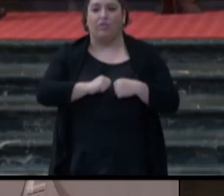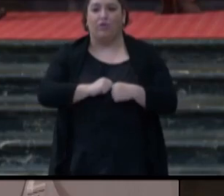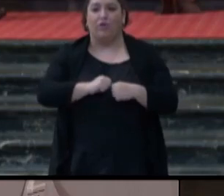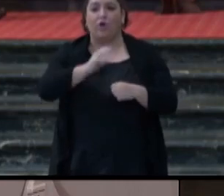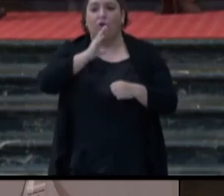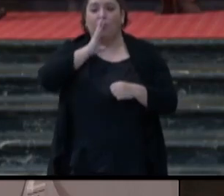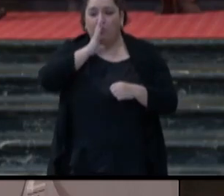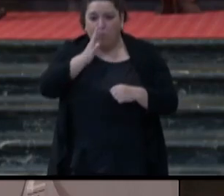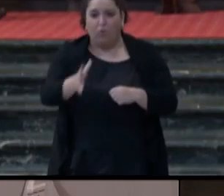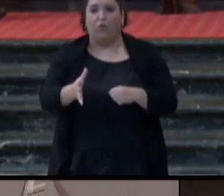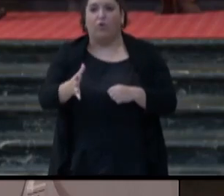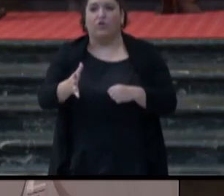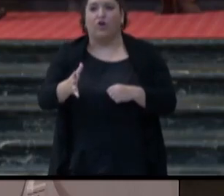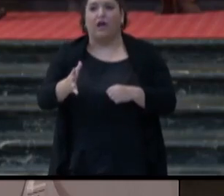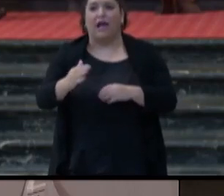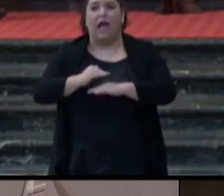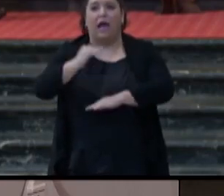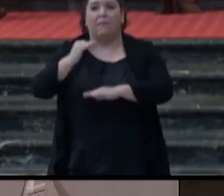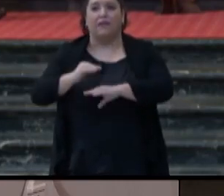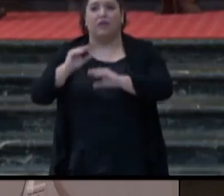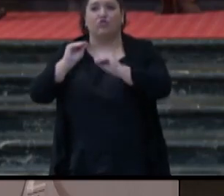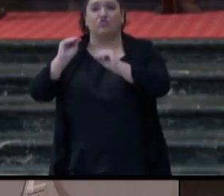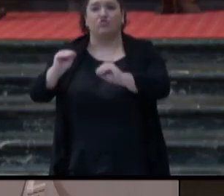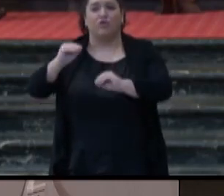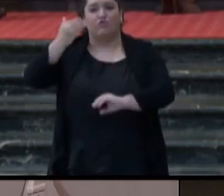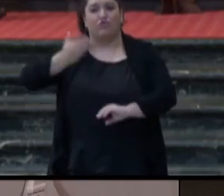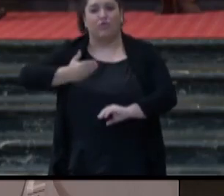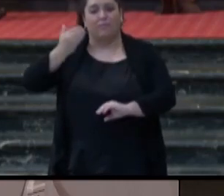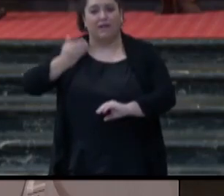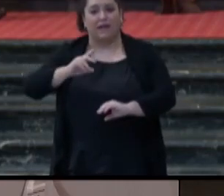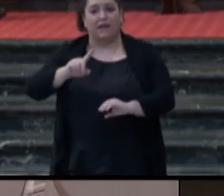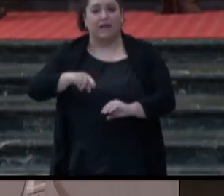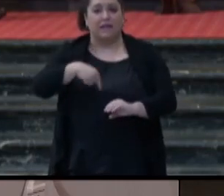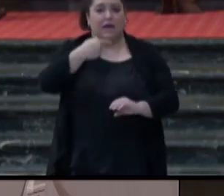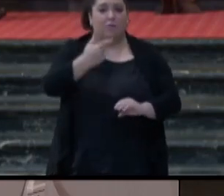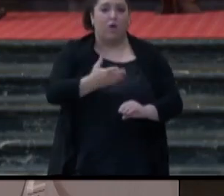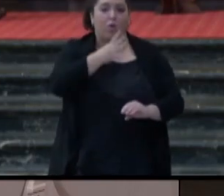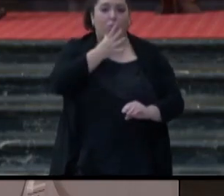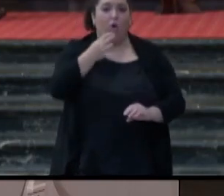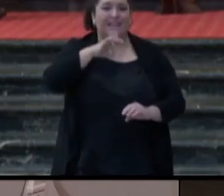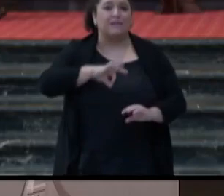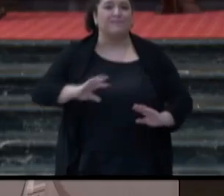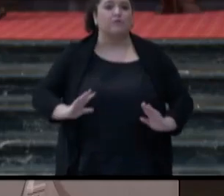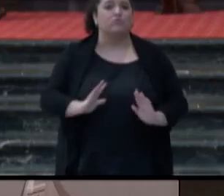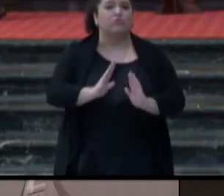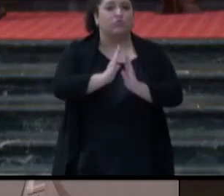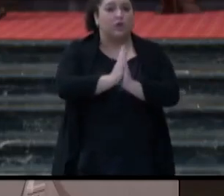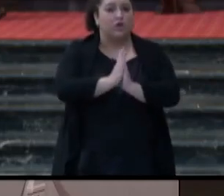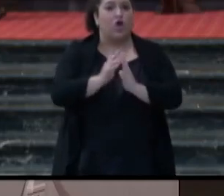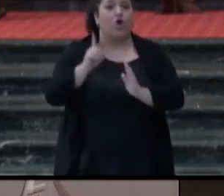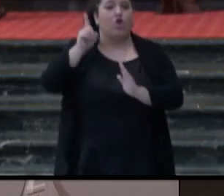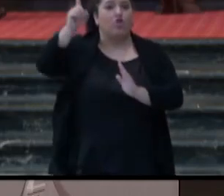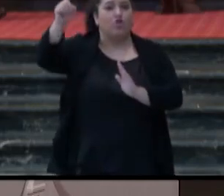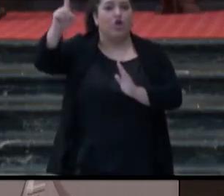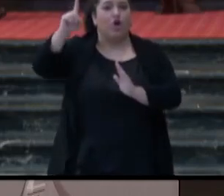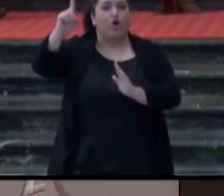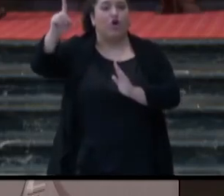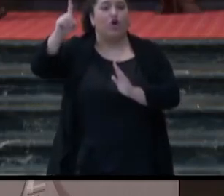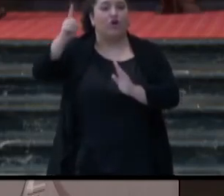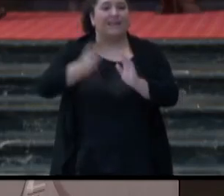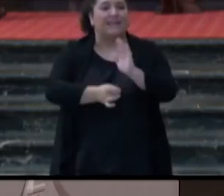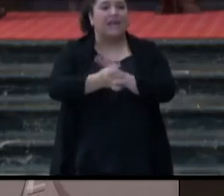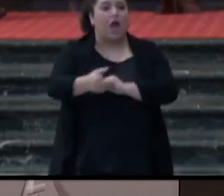capacidad antropológica fundamental y después por el Espíritu Santo Dios nos ha hecho para